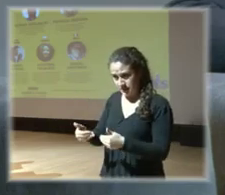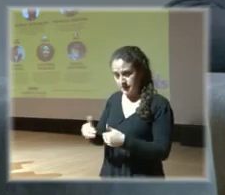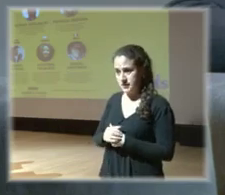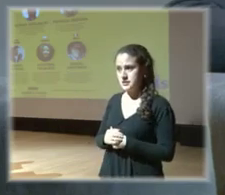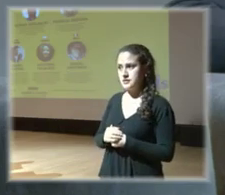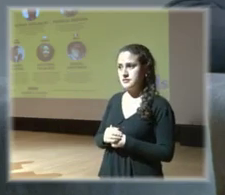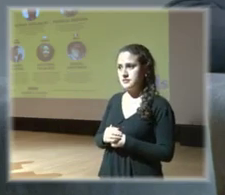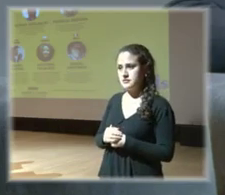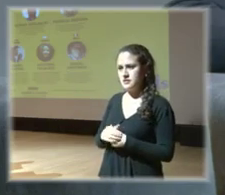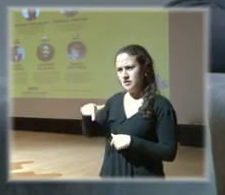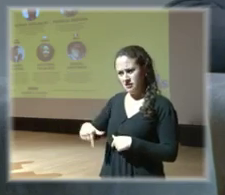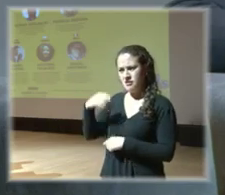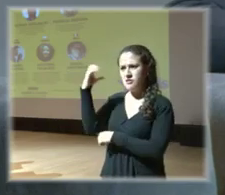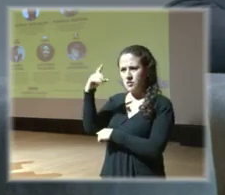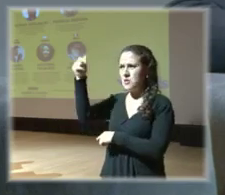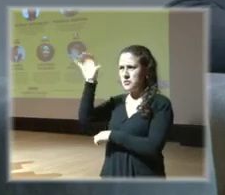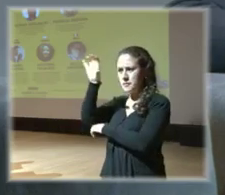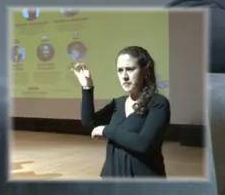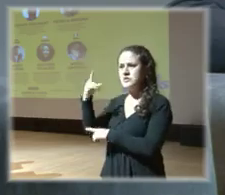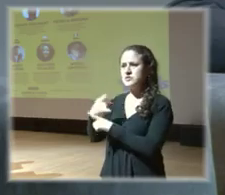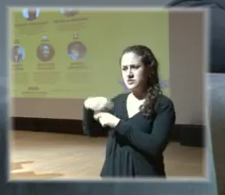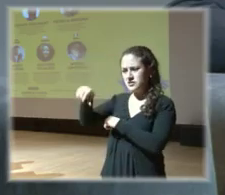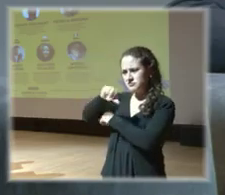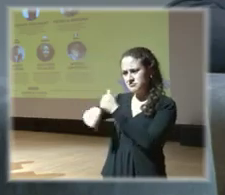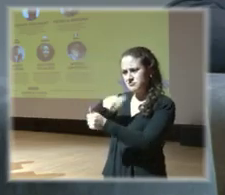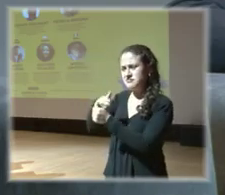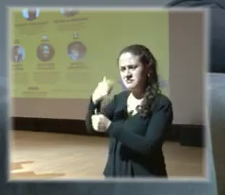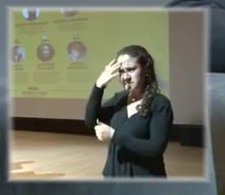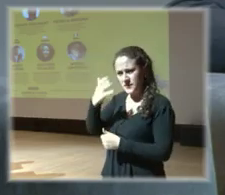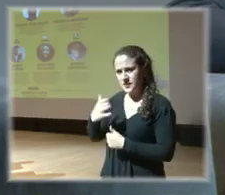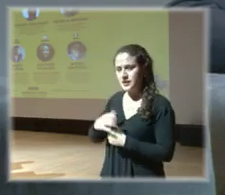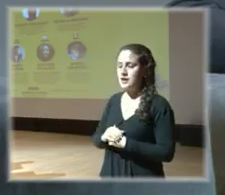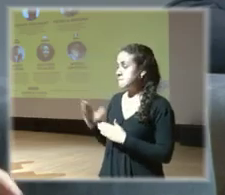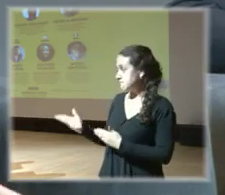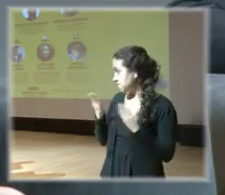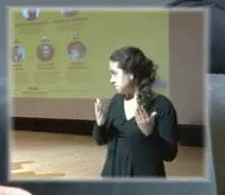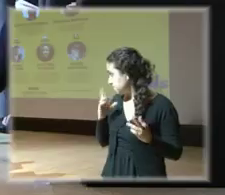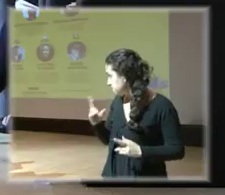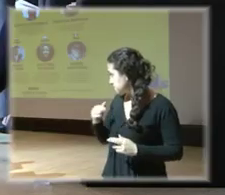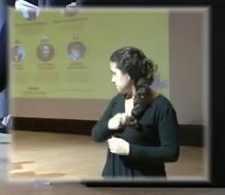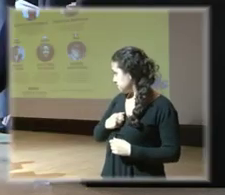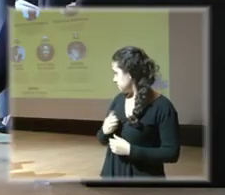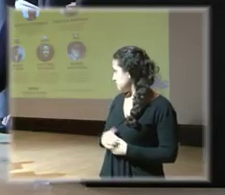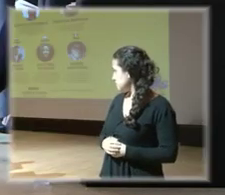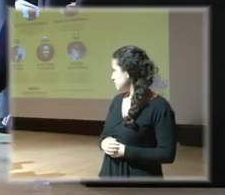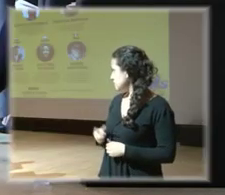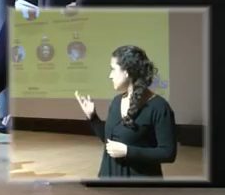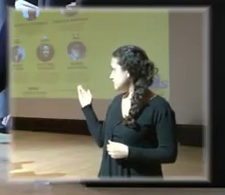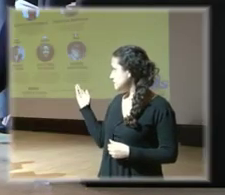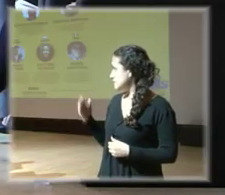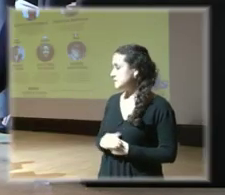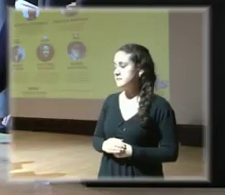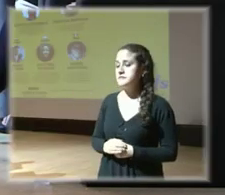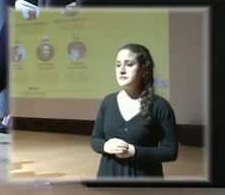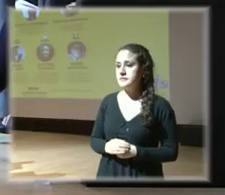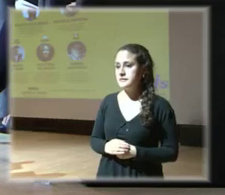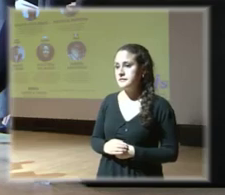qué se usa en sus países? Renata, no sé si quisieras responder. Sí, aló, ¿se escucha bien?